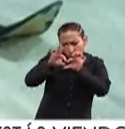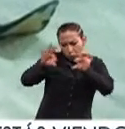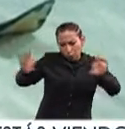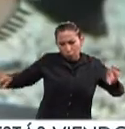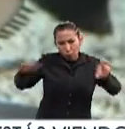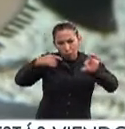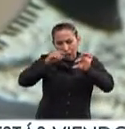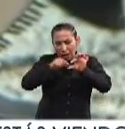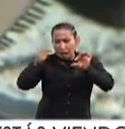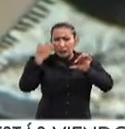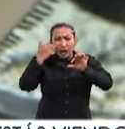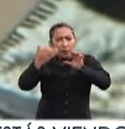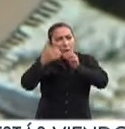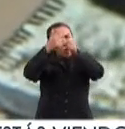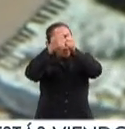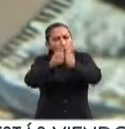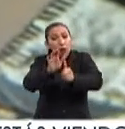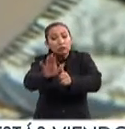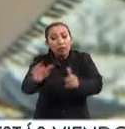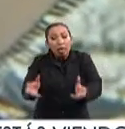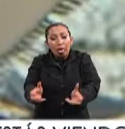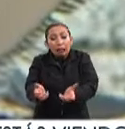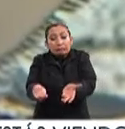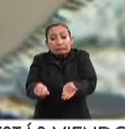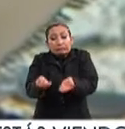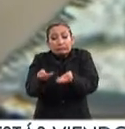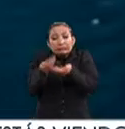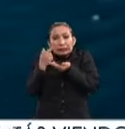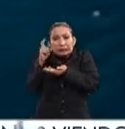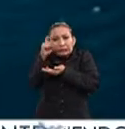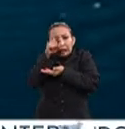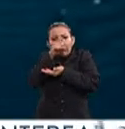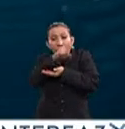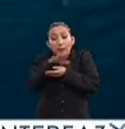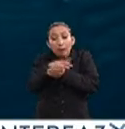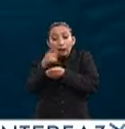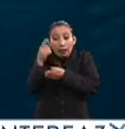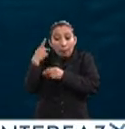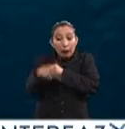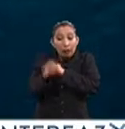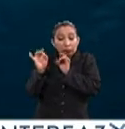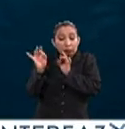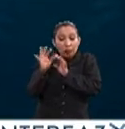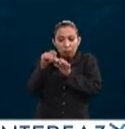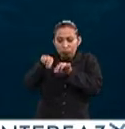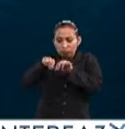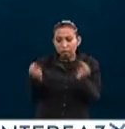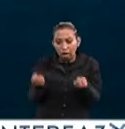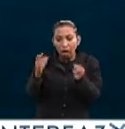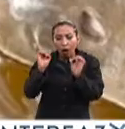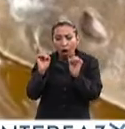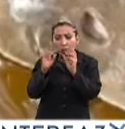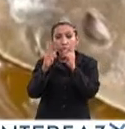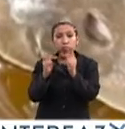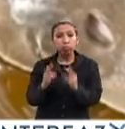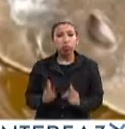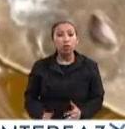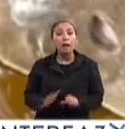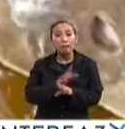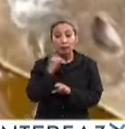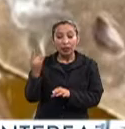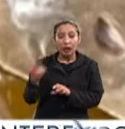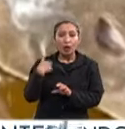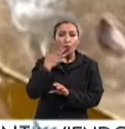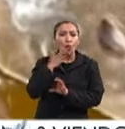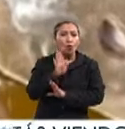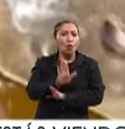pueden conservarse por mucho tiempo, su recuperación representa todo un reto, ya que se corre el riesgo de fractura o desintegración debido a